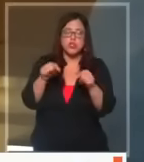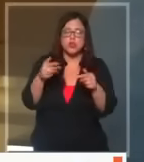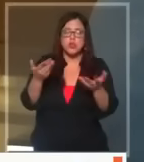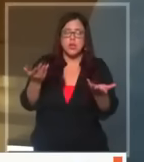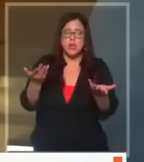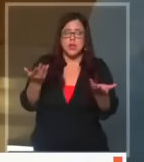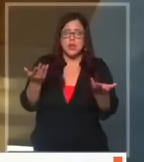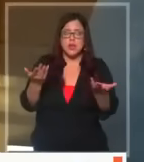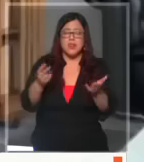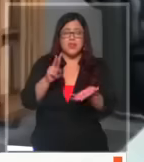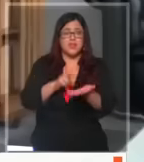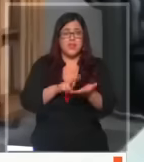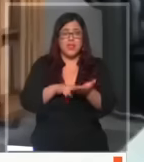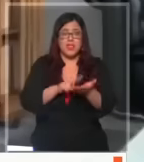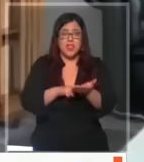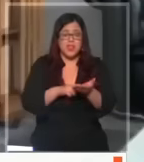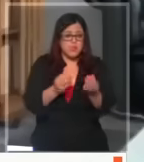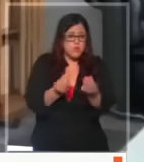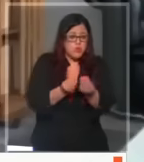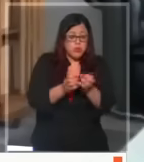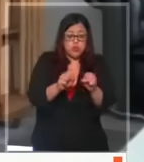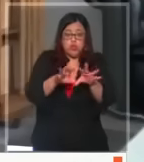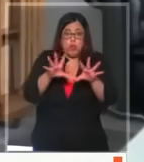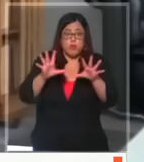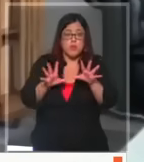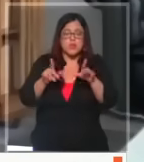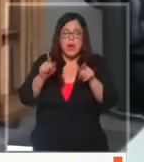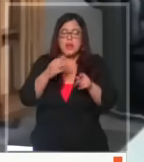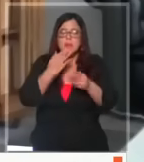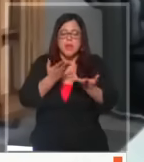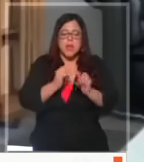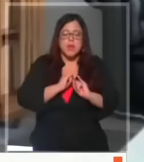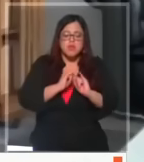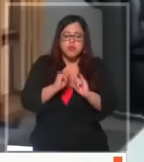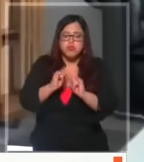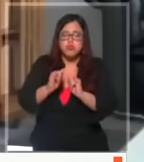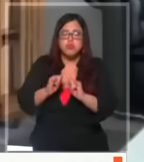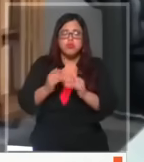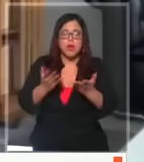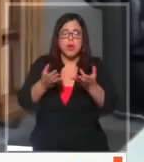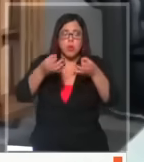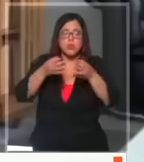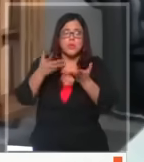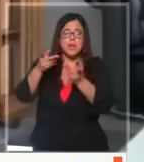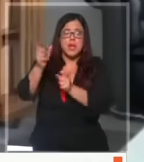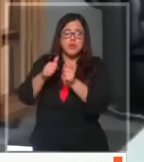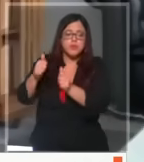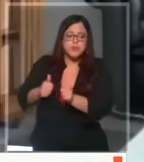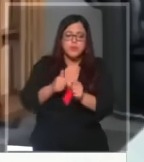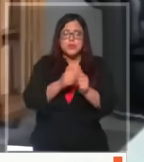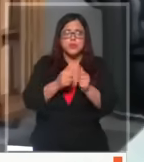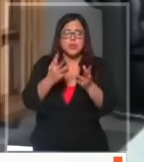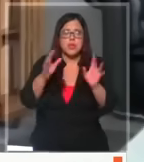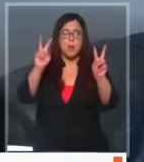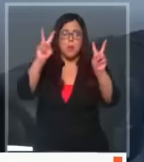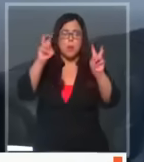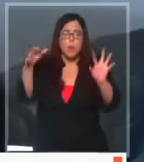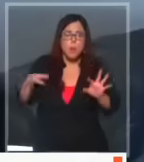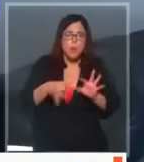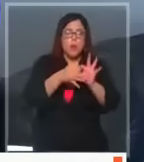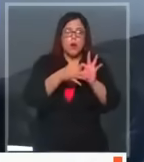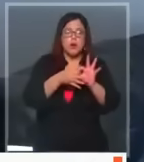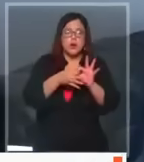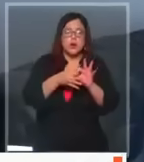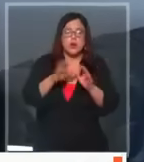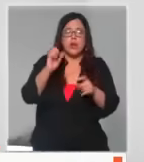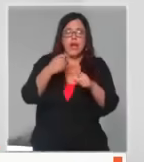sería una verdadera caja de Pandora. Exante publicó parte de ese testimonio cuando los persecutores le preguntan por eventuales vínculos con el renunciado